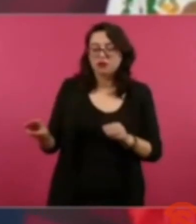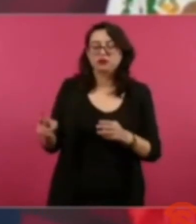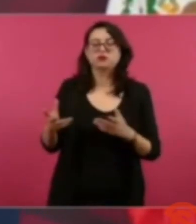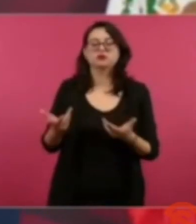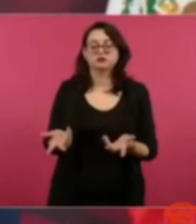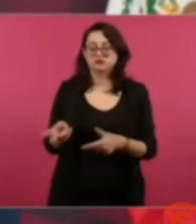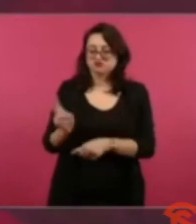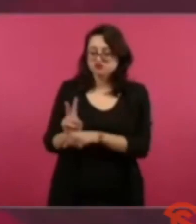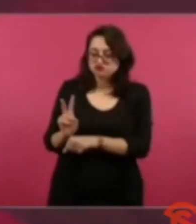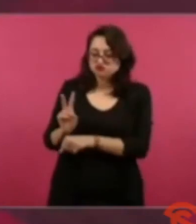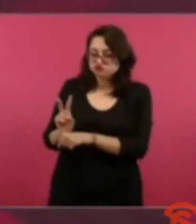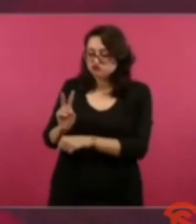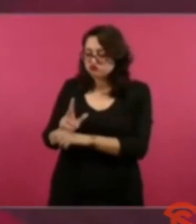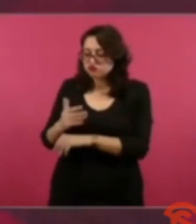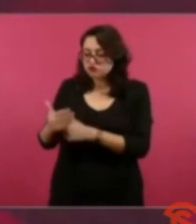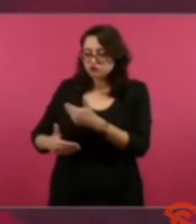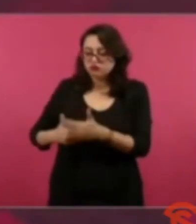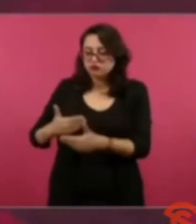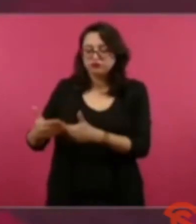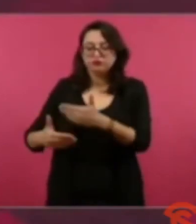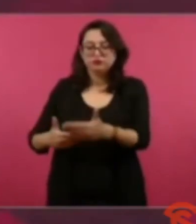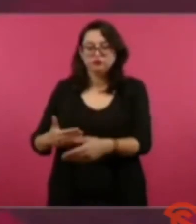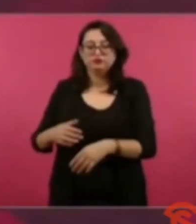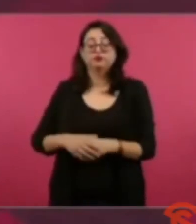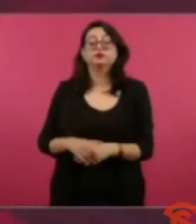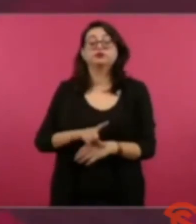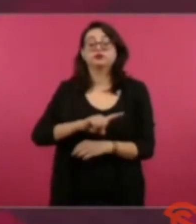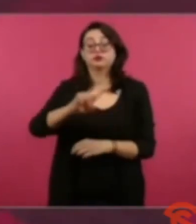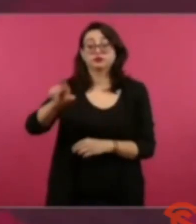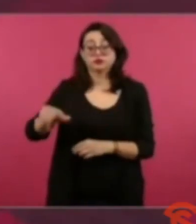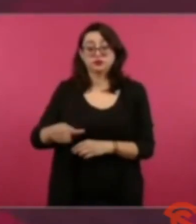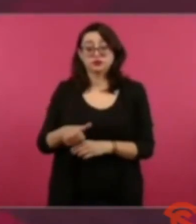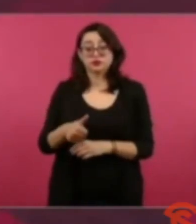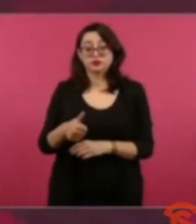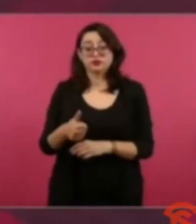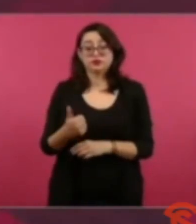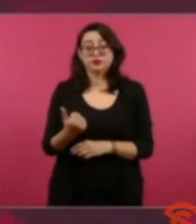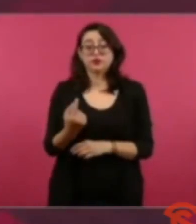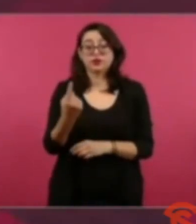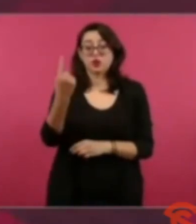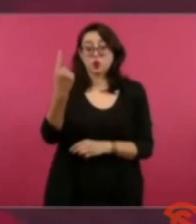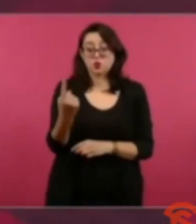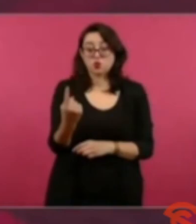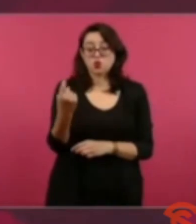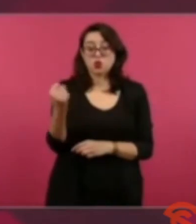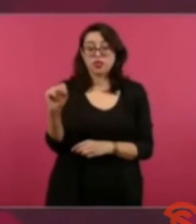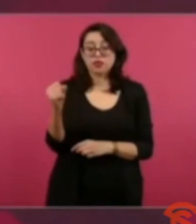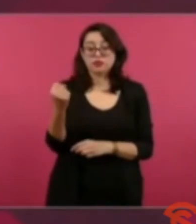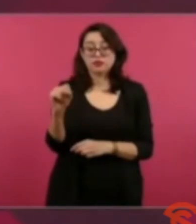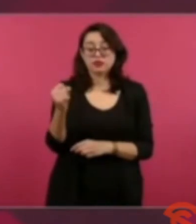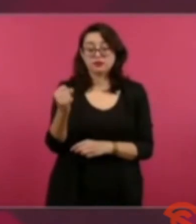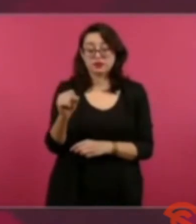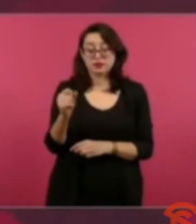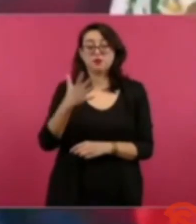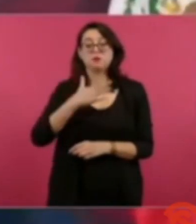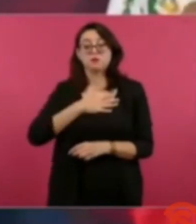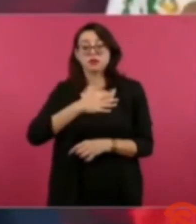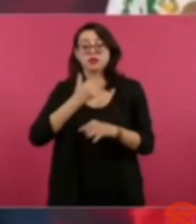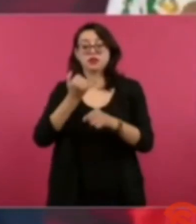Y ahí vamos avanzando. Y el día primero, ya la supervisión, 1 de septiembre, que es mi